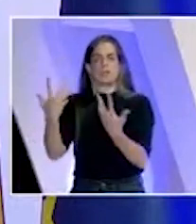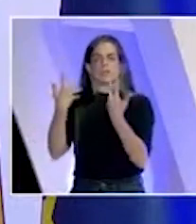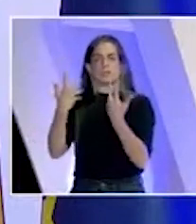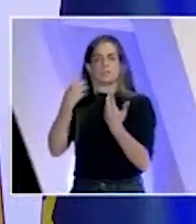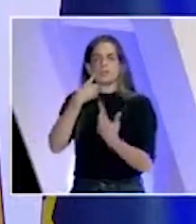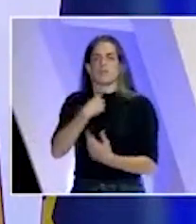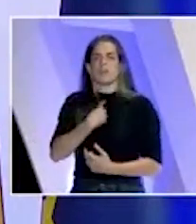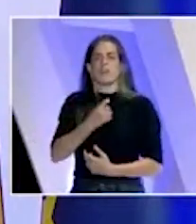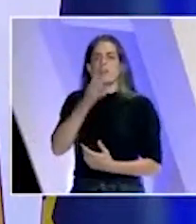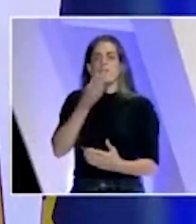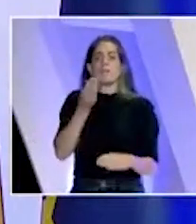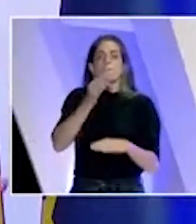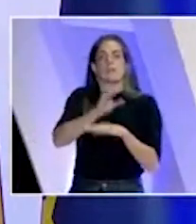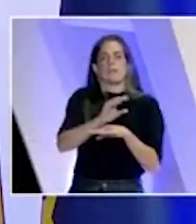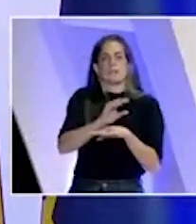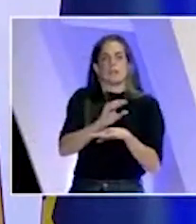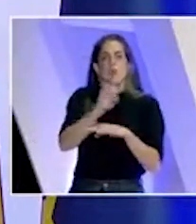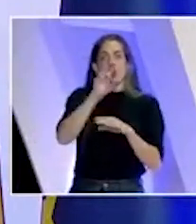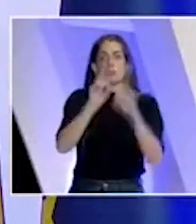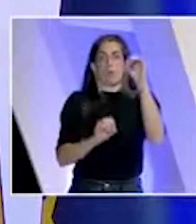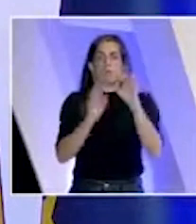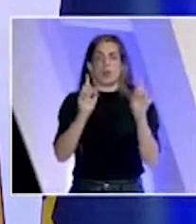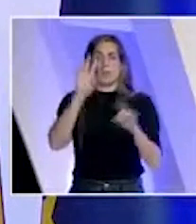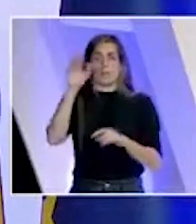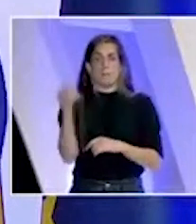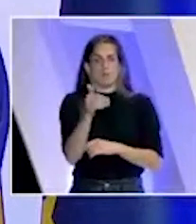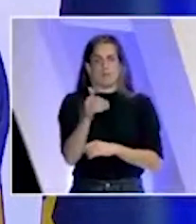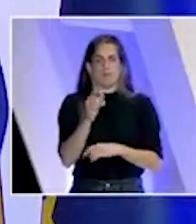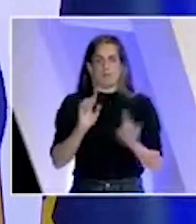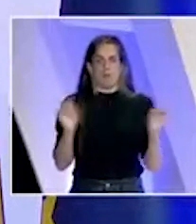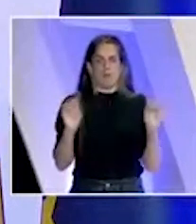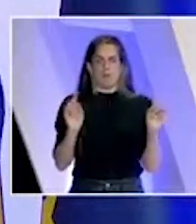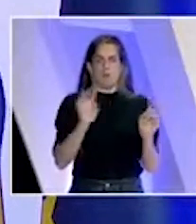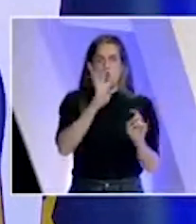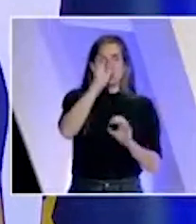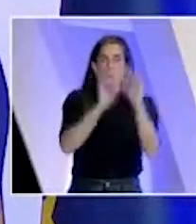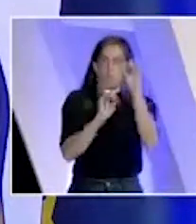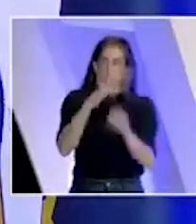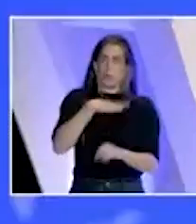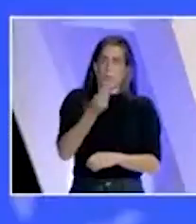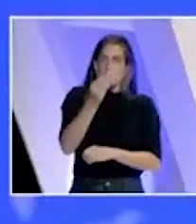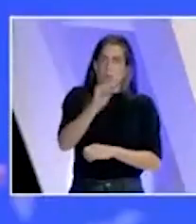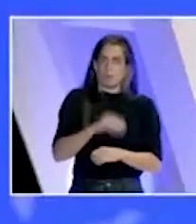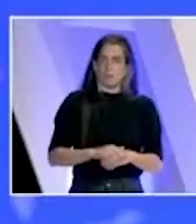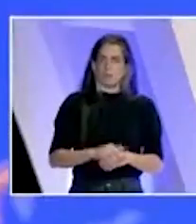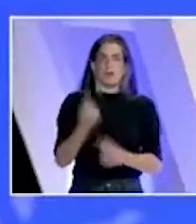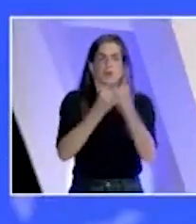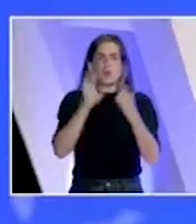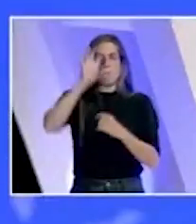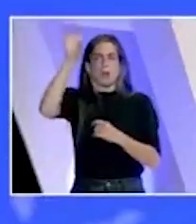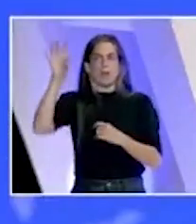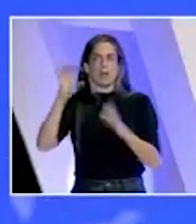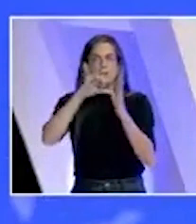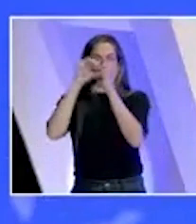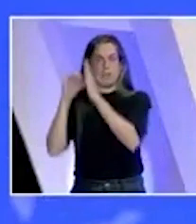en innovación no un 2% del Producto Interior Bruto, como se está diciendo ahora mismo, sino, ¿por qué no?, un 4%, como de hecho hay algunos países de